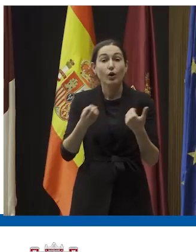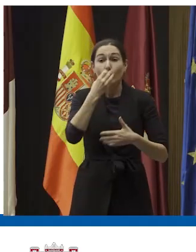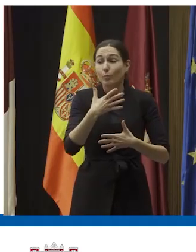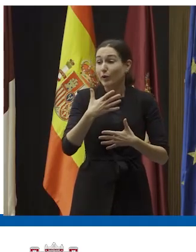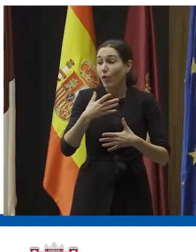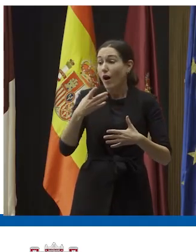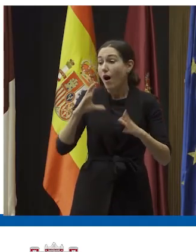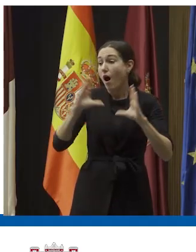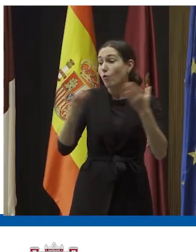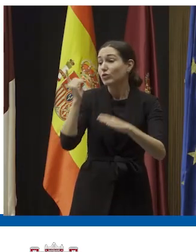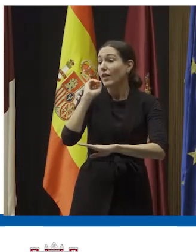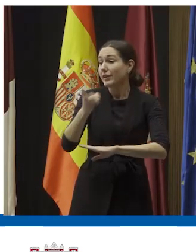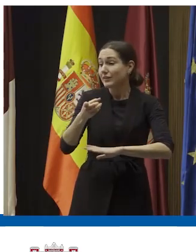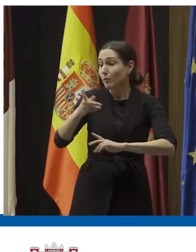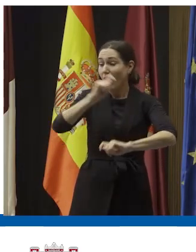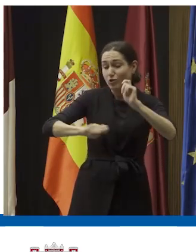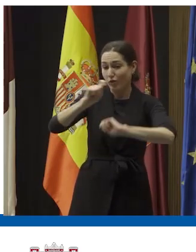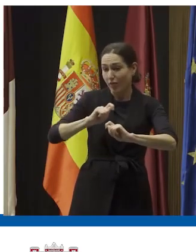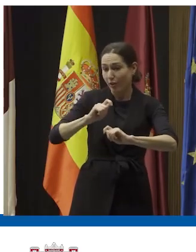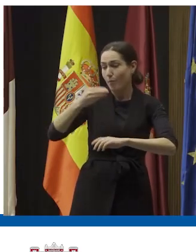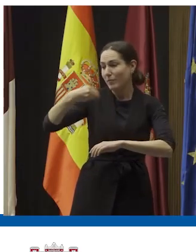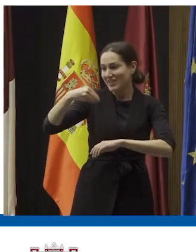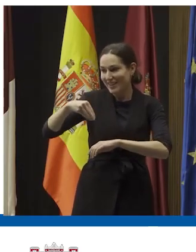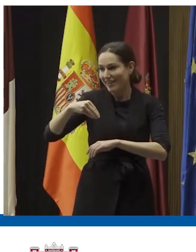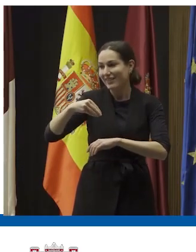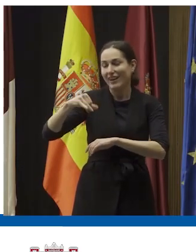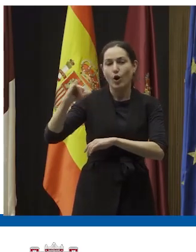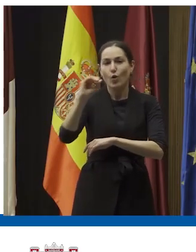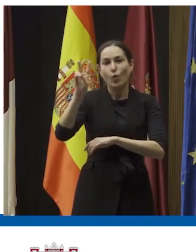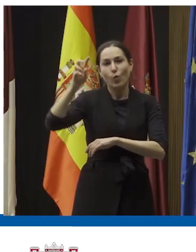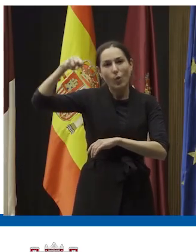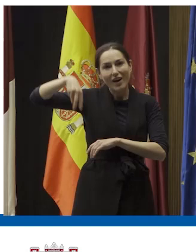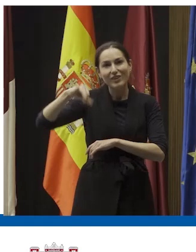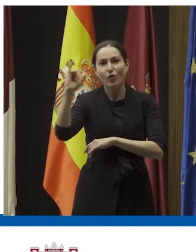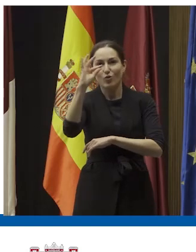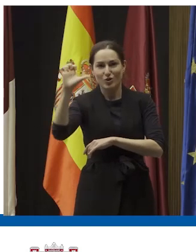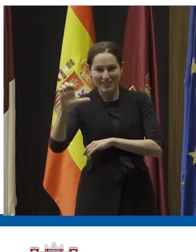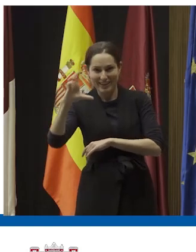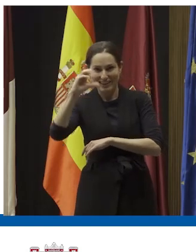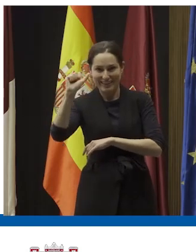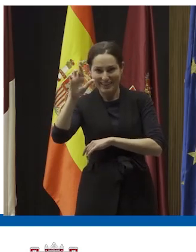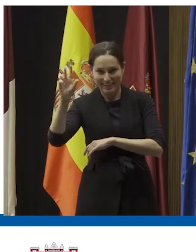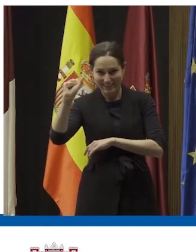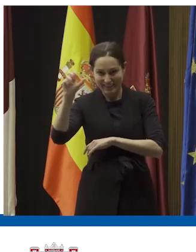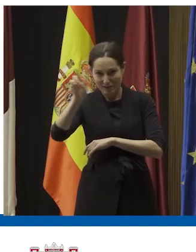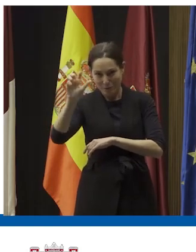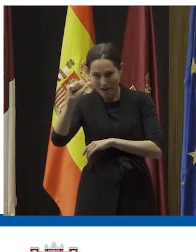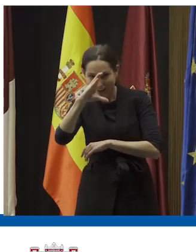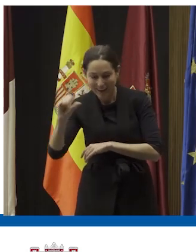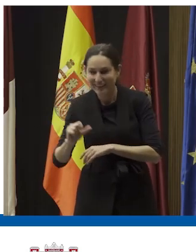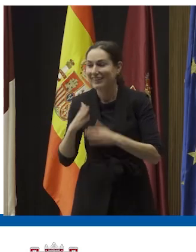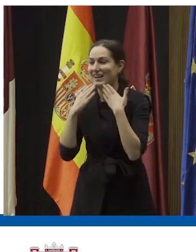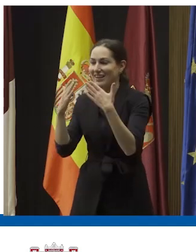la Junta Directiva de la Asociación, con su presidente Juan José Caravaca, en nombre de todos. Gracias, como siempre,